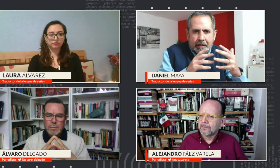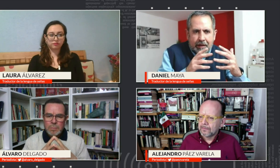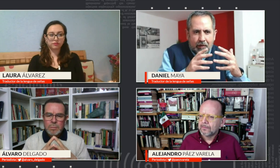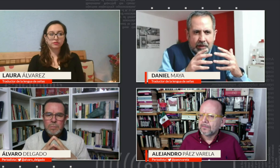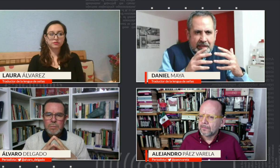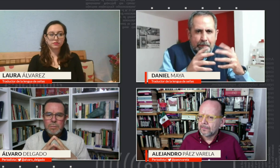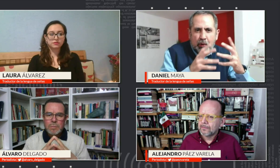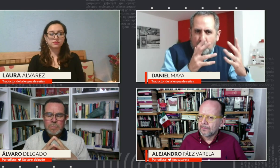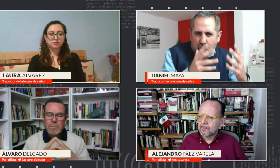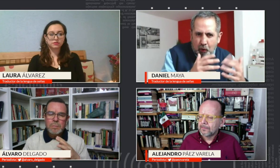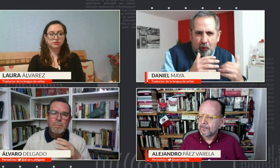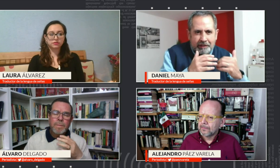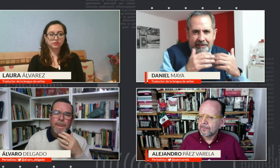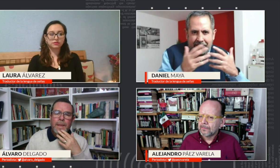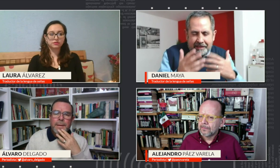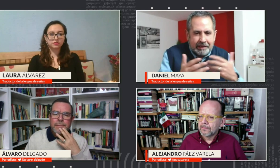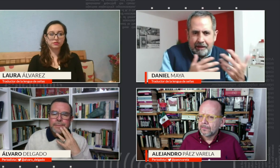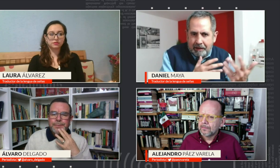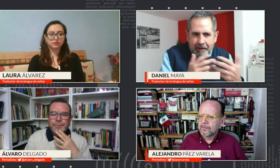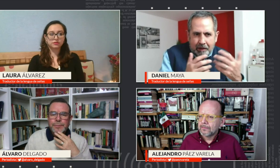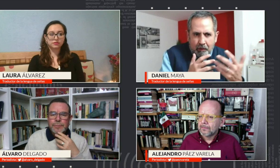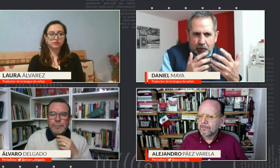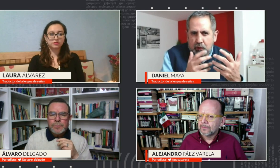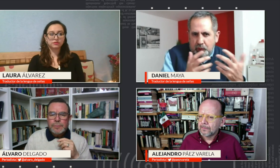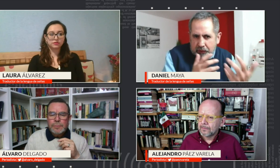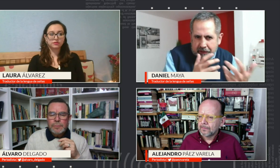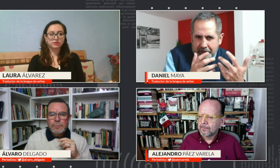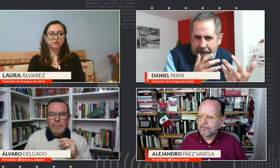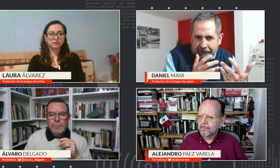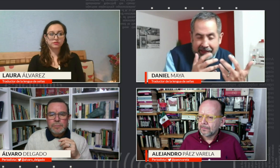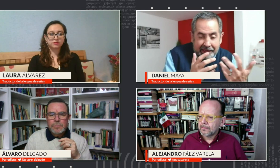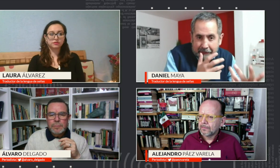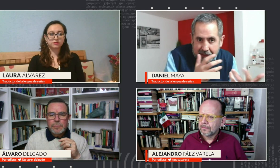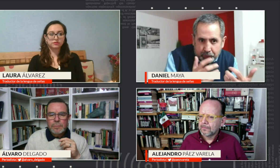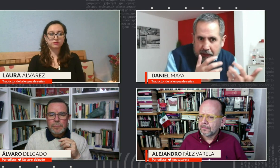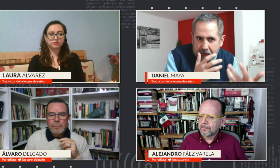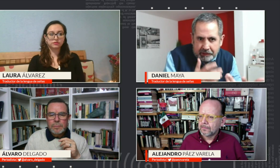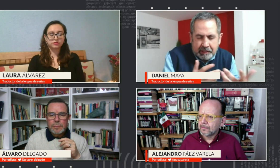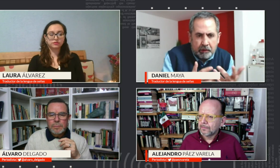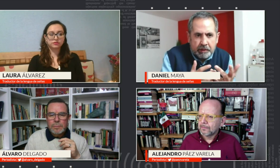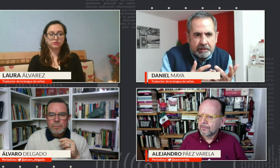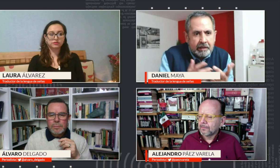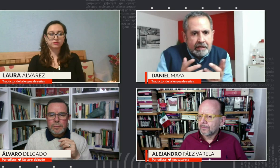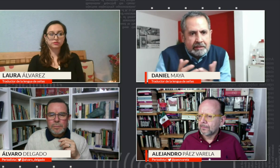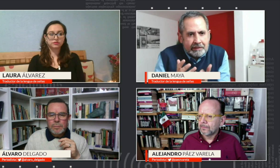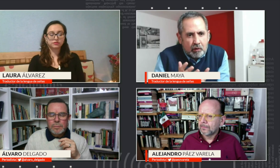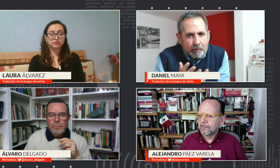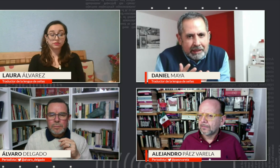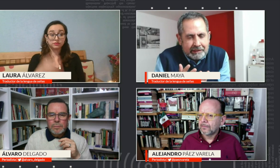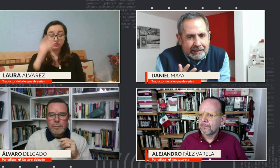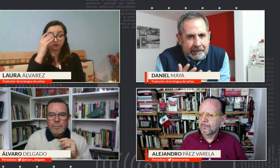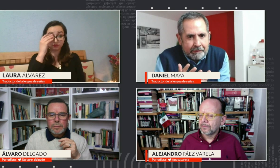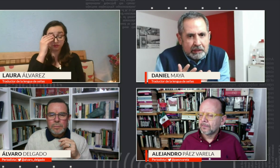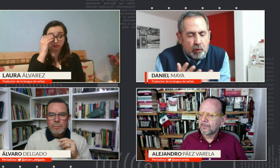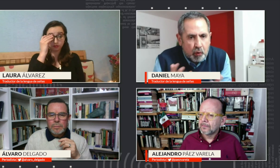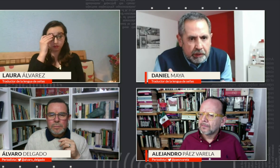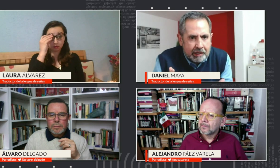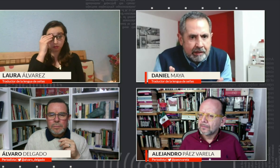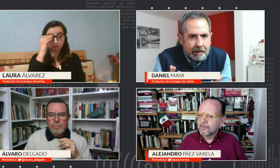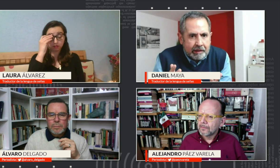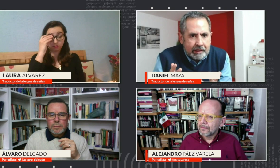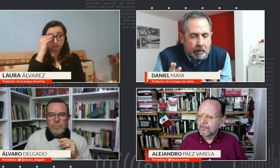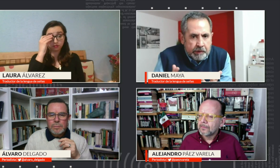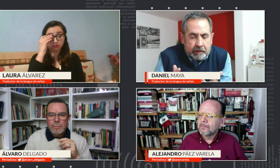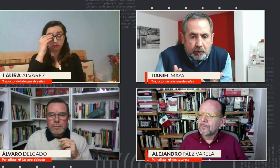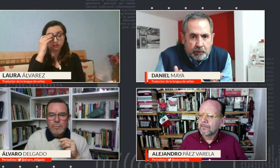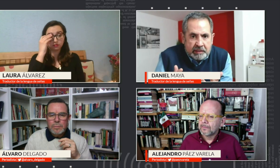estructurado, con ese protocolo que se tenía, o los discursos que hay en Cámara de Diputados, senadores. Este es algo más